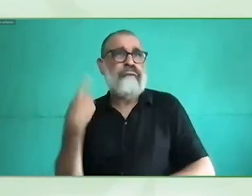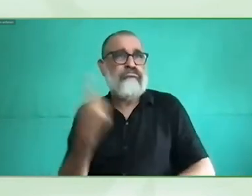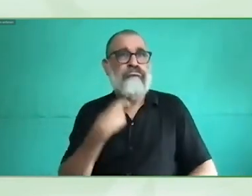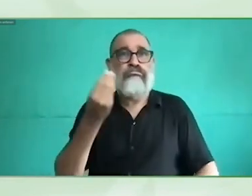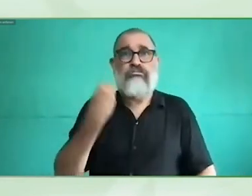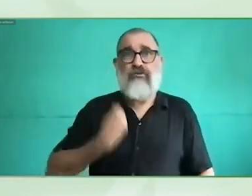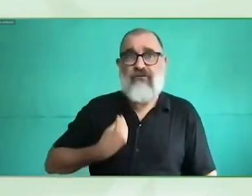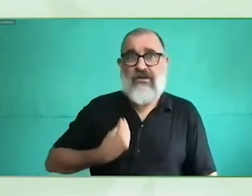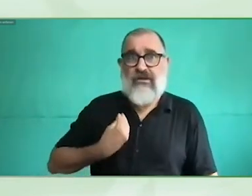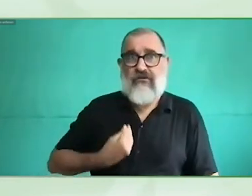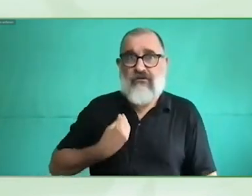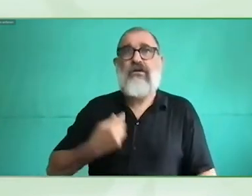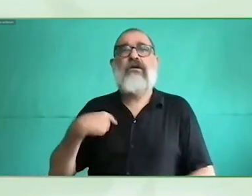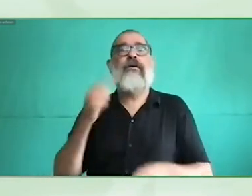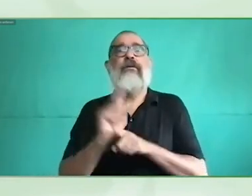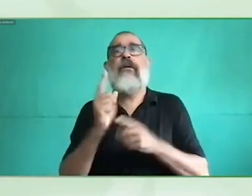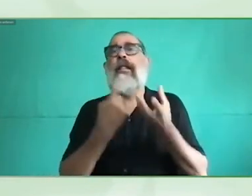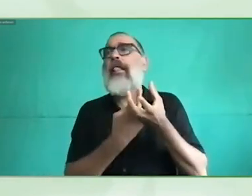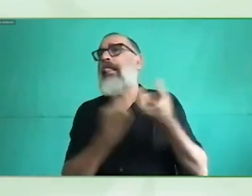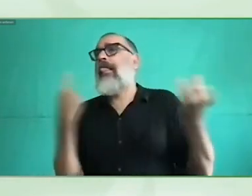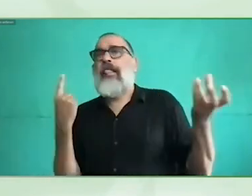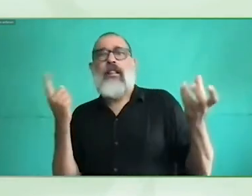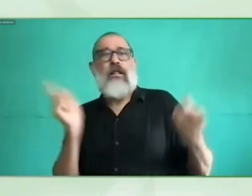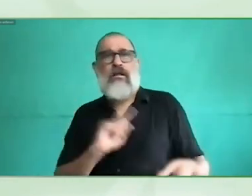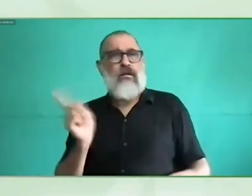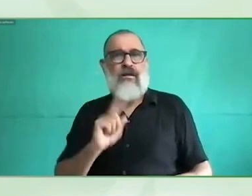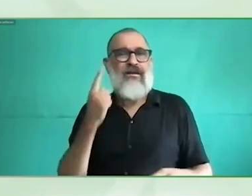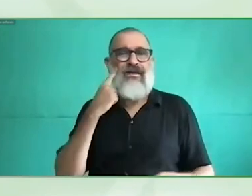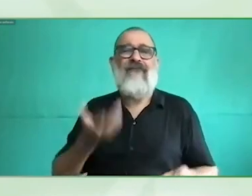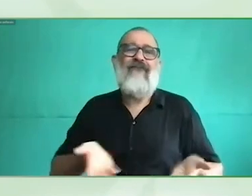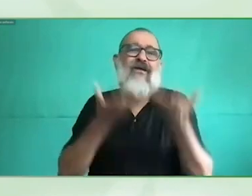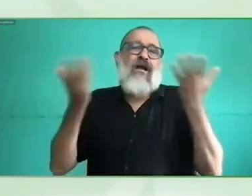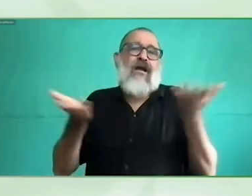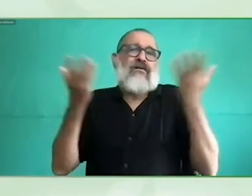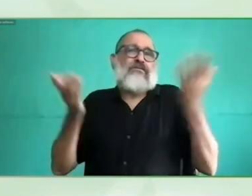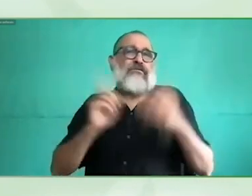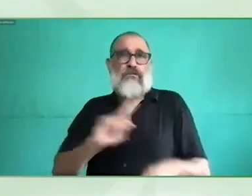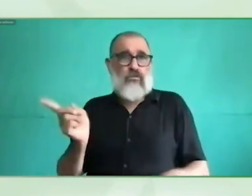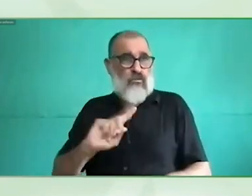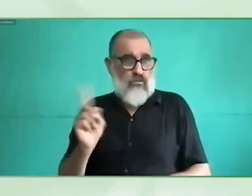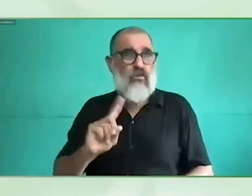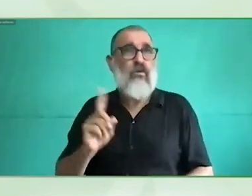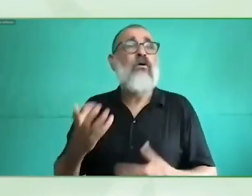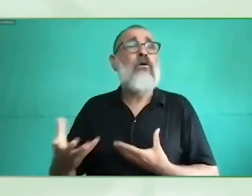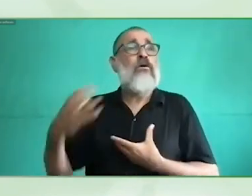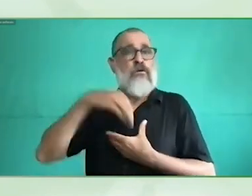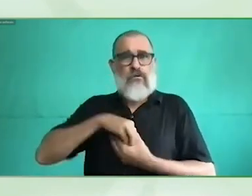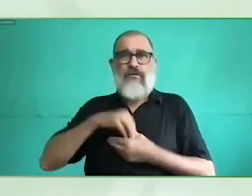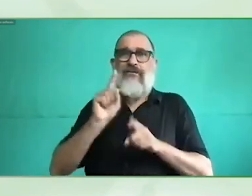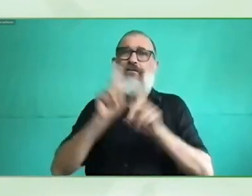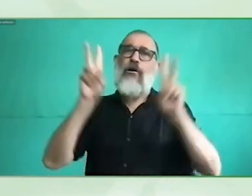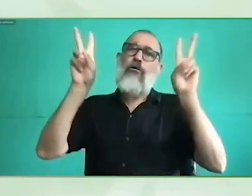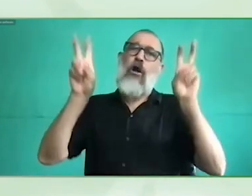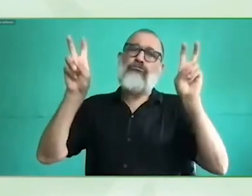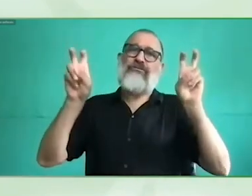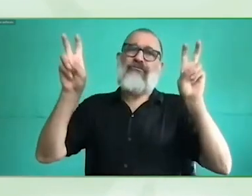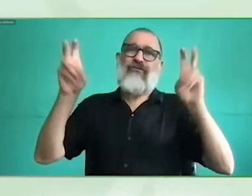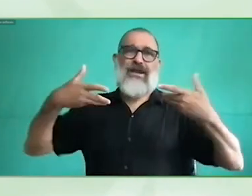graba reconocerme en un espejo porque no llegaba el ideal que todos los médicos decían